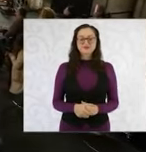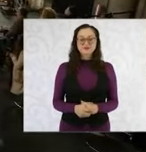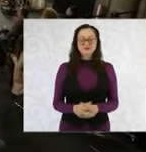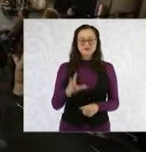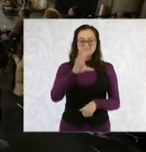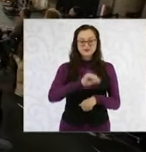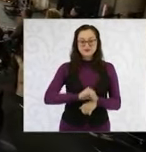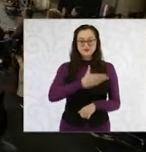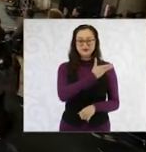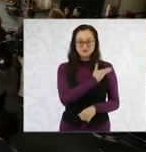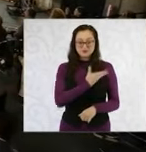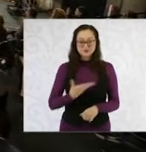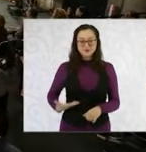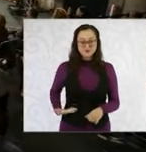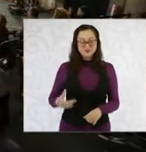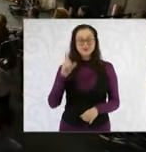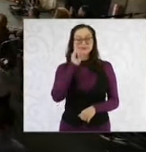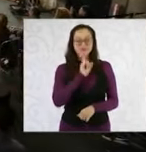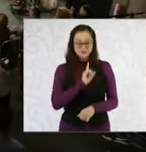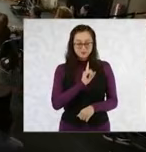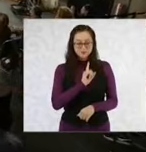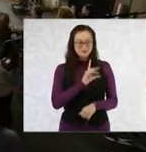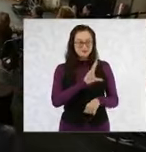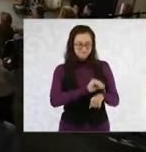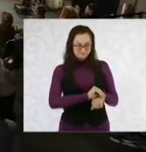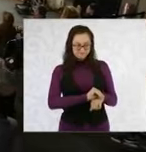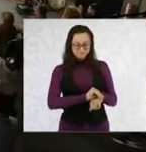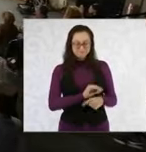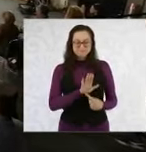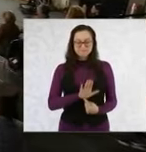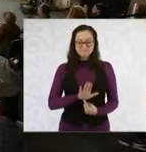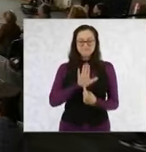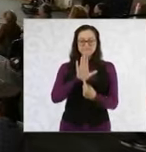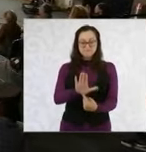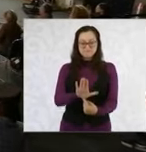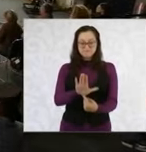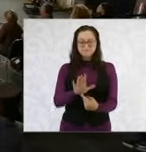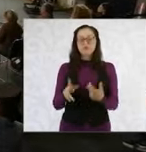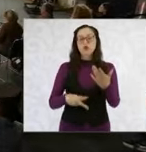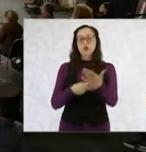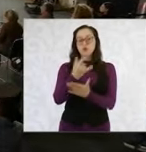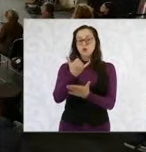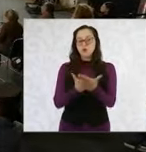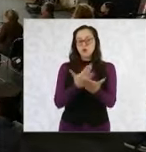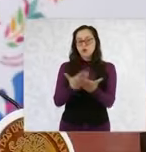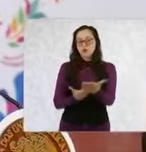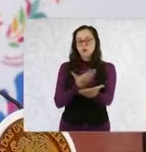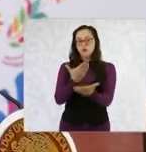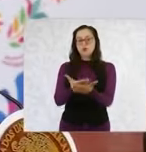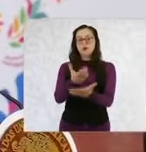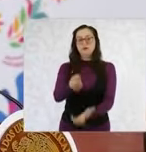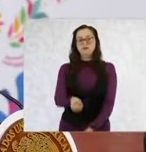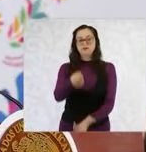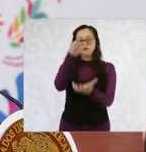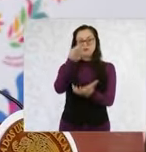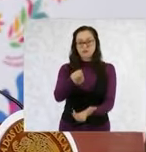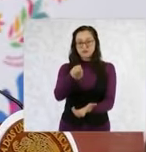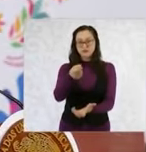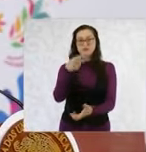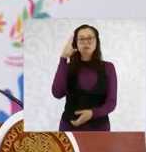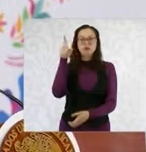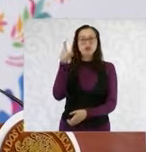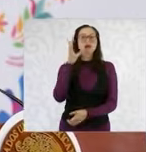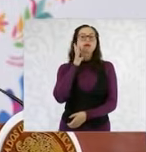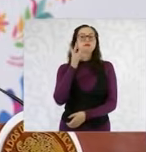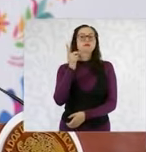no no no no super mega nos conviene Y sí le conviene a Estados Unidos sí le conviene pero nos Ultra Maxi conviene a nosotros